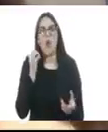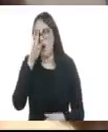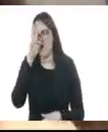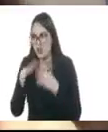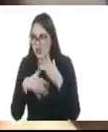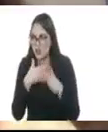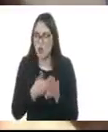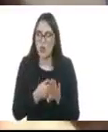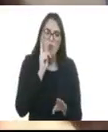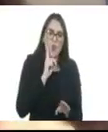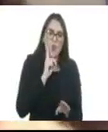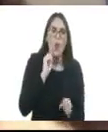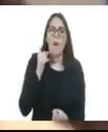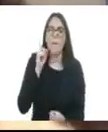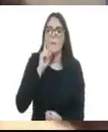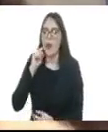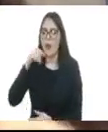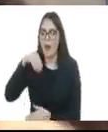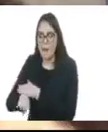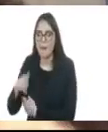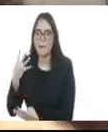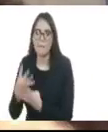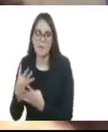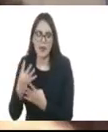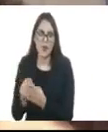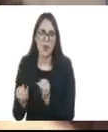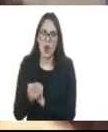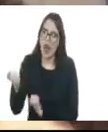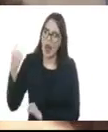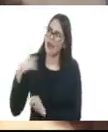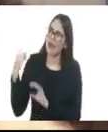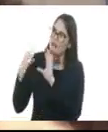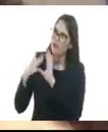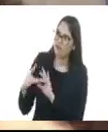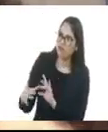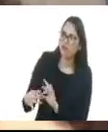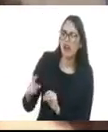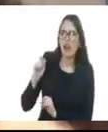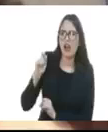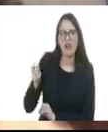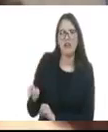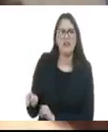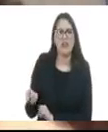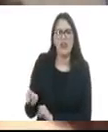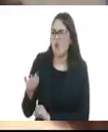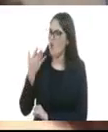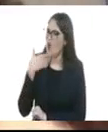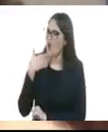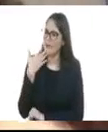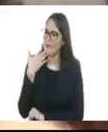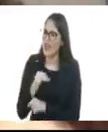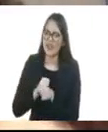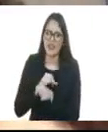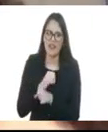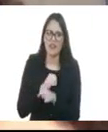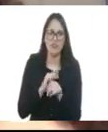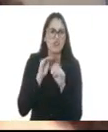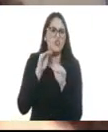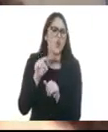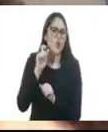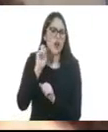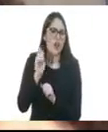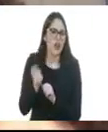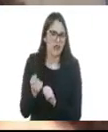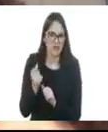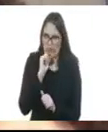libertad ya desde antes, y ella me comentó que no había investigación periodística de nada en lo